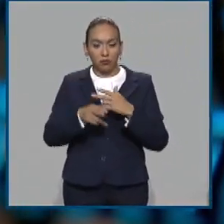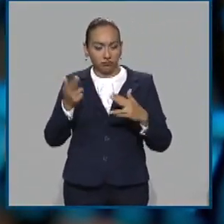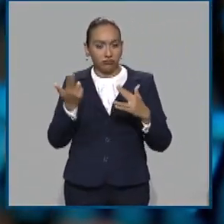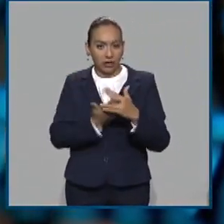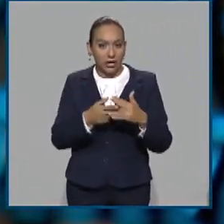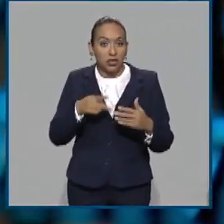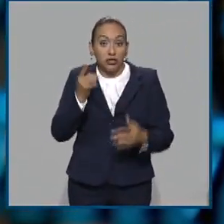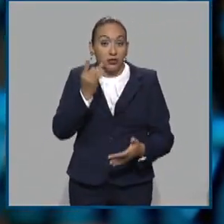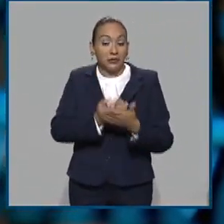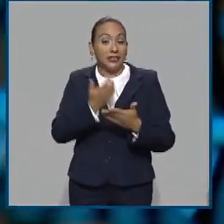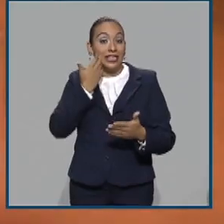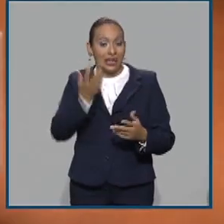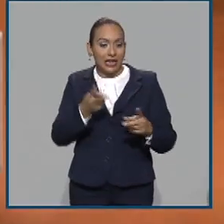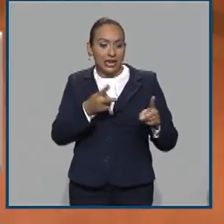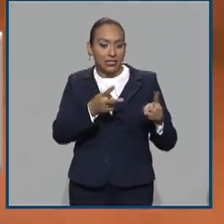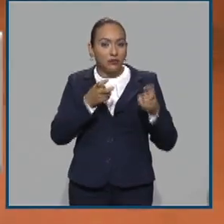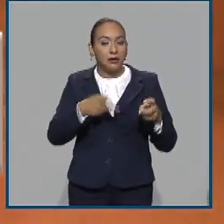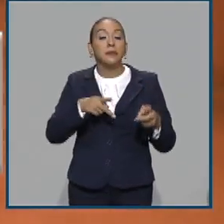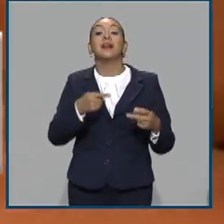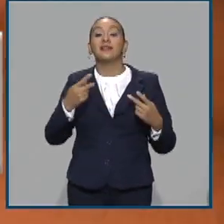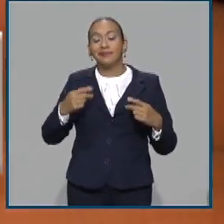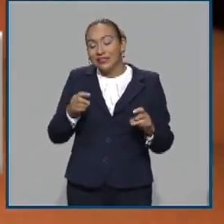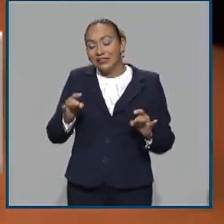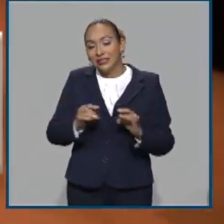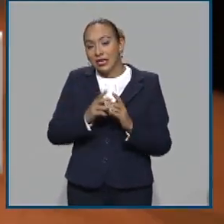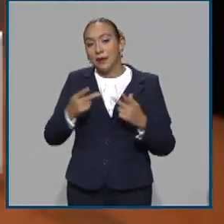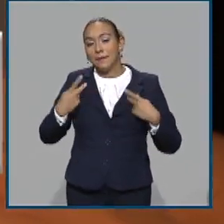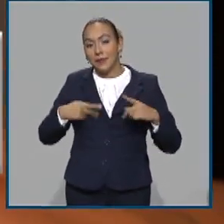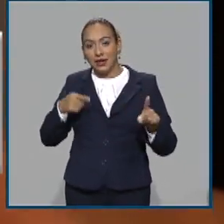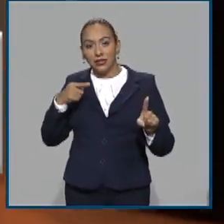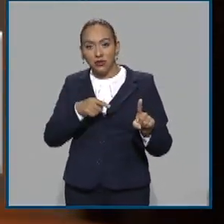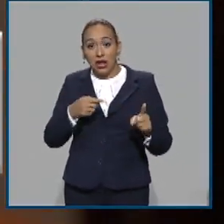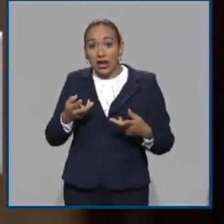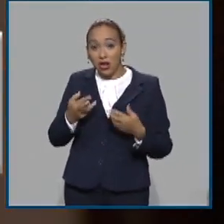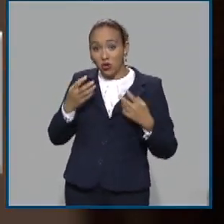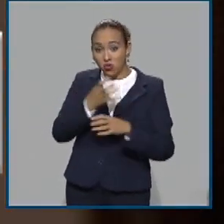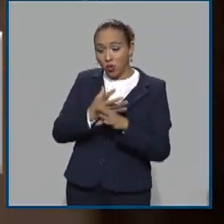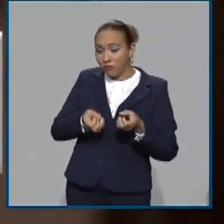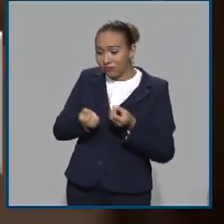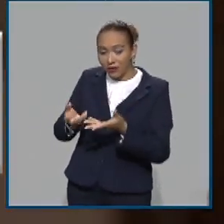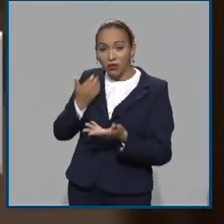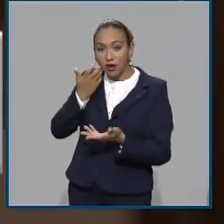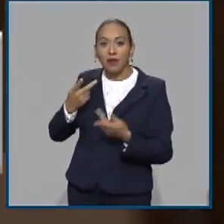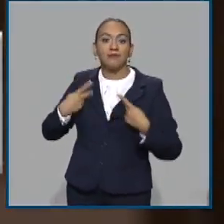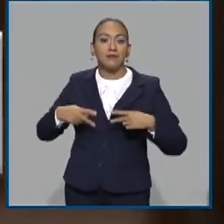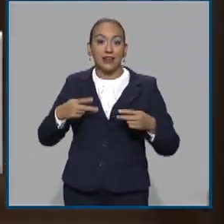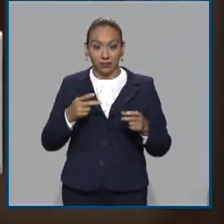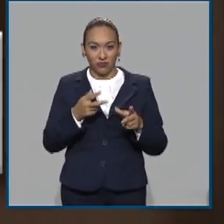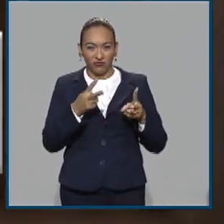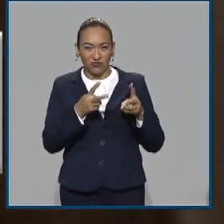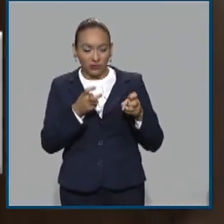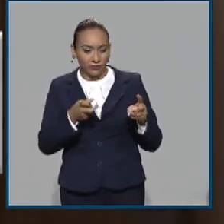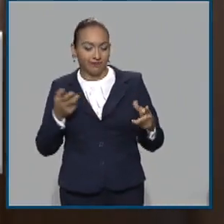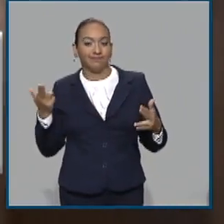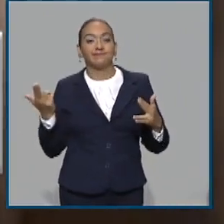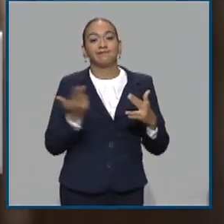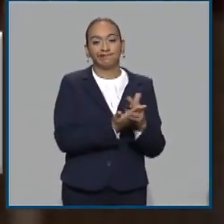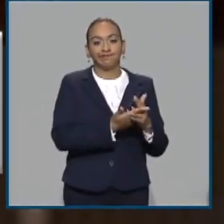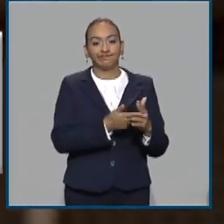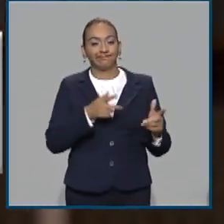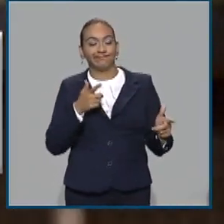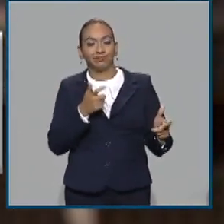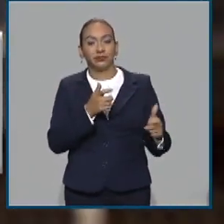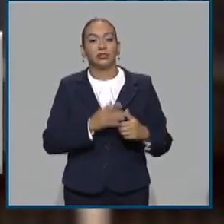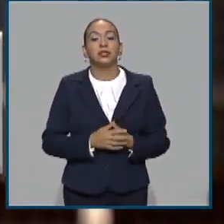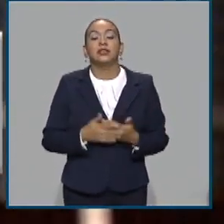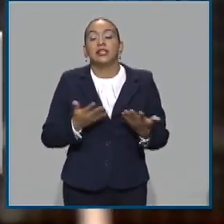homicidio, privaron de la vida a una persona porque opuso resistencia. En ese sentido, señaló, es posible demostrar la